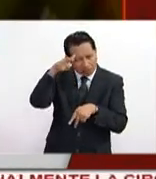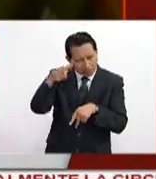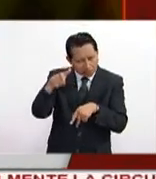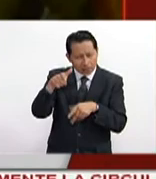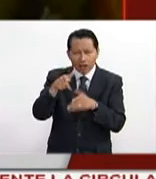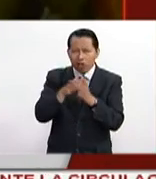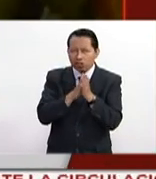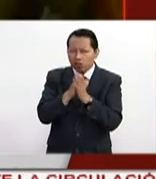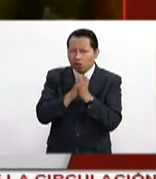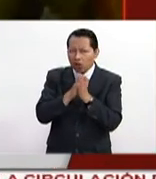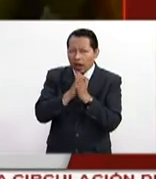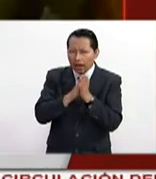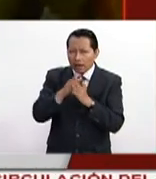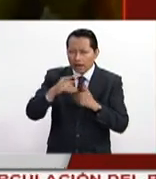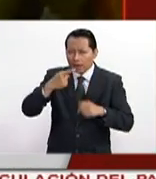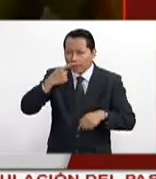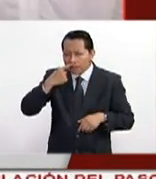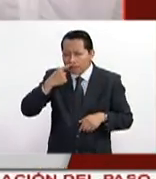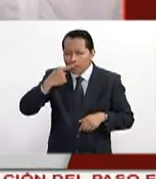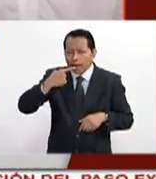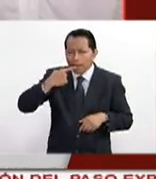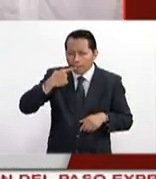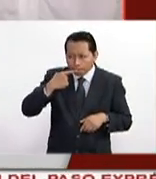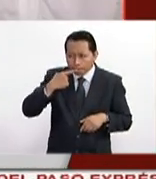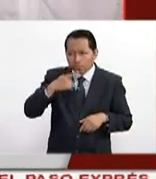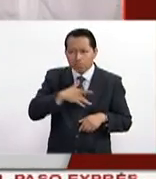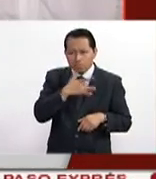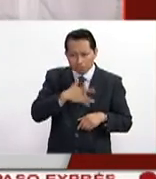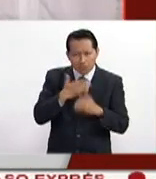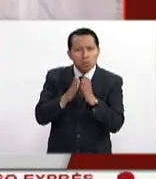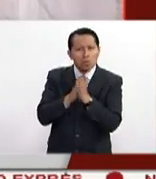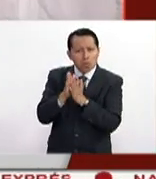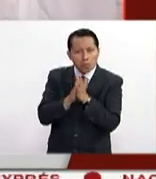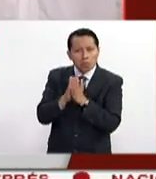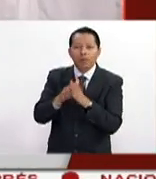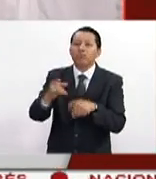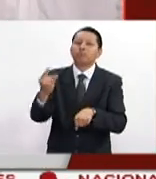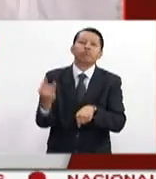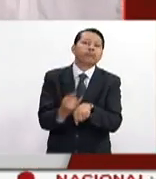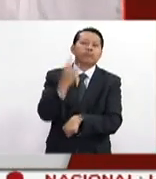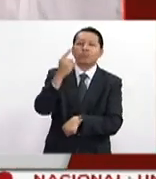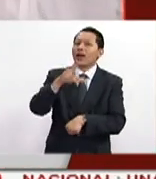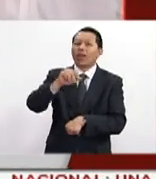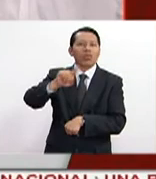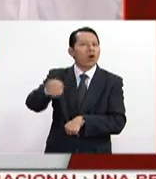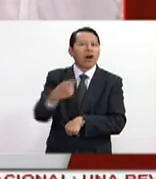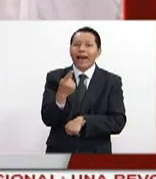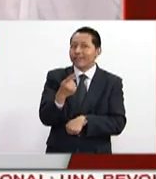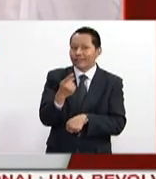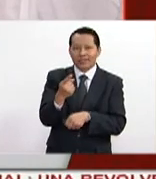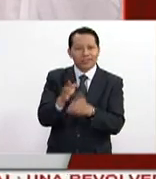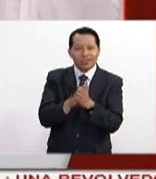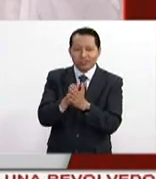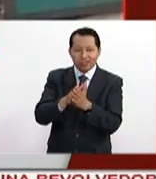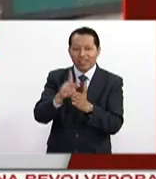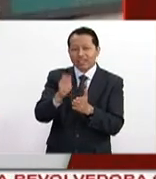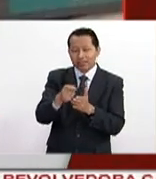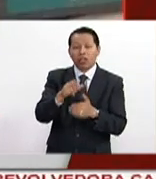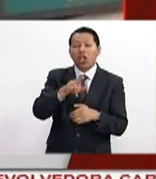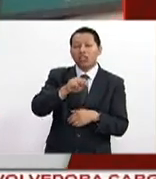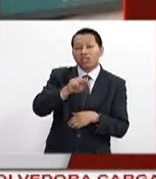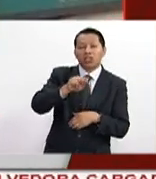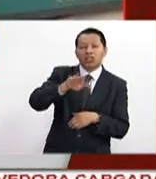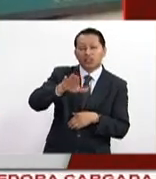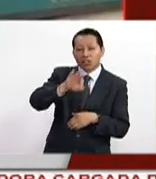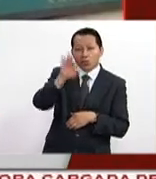a chocolate, huelen a chocolate, pero no son chocolate. Y la gente eso es lo que consume. Son barras que traen 80-85%